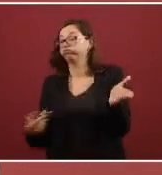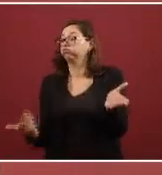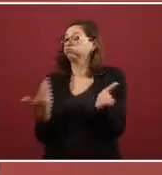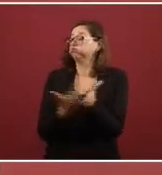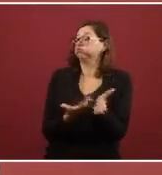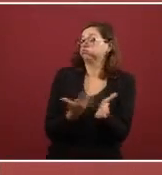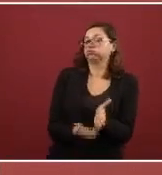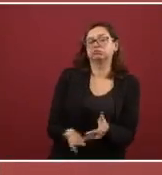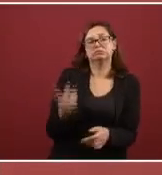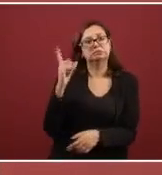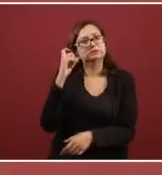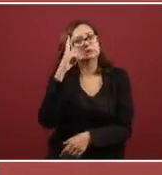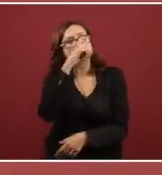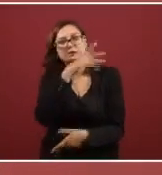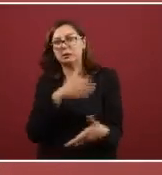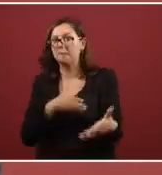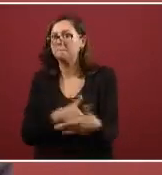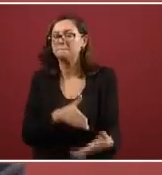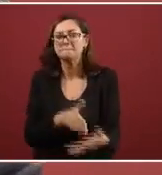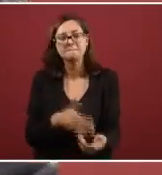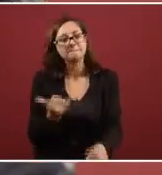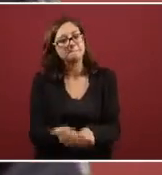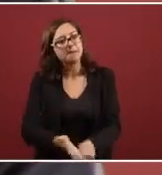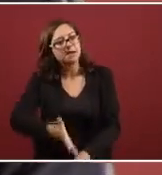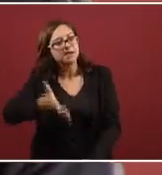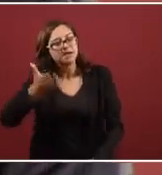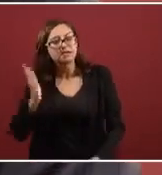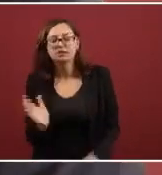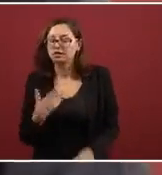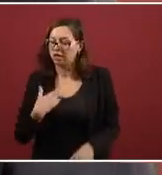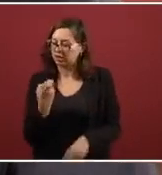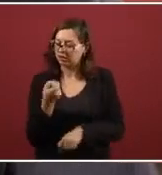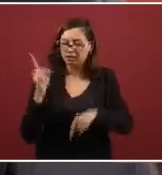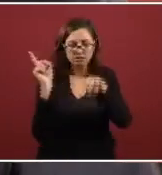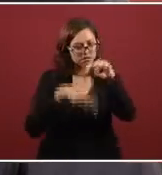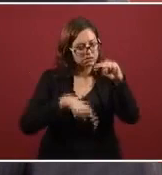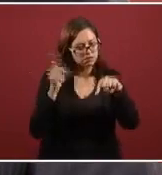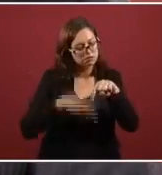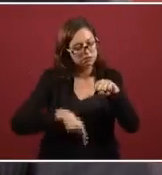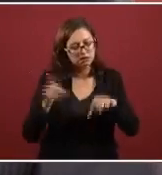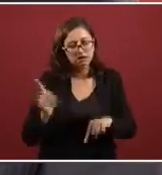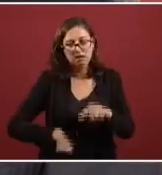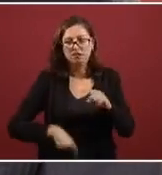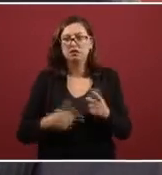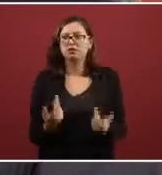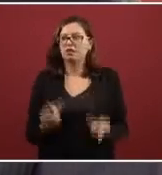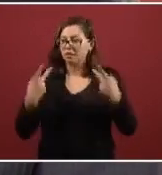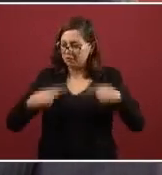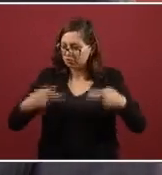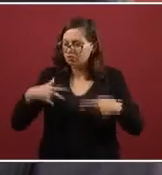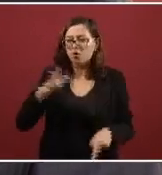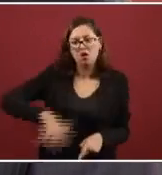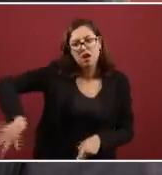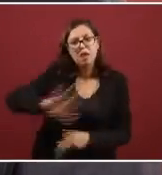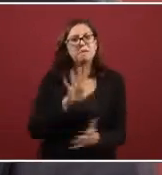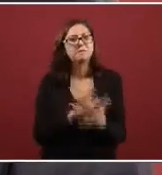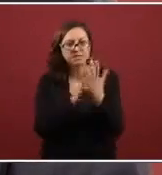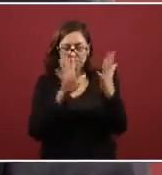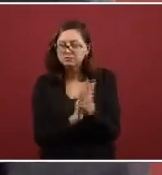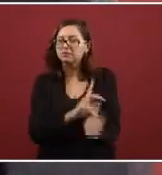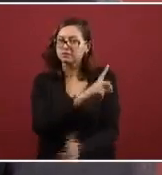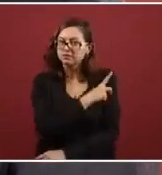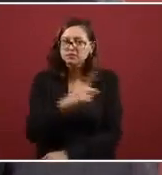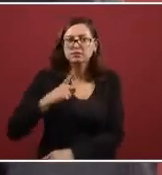la democracia participativa. Entonces, queremos que quiten, y ya enviamos una iniciativa con ese propósito,